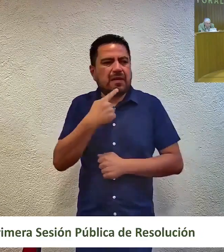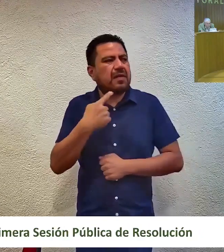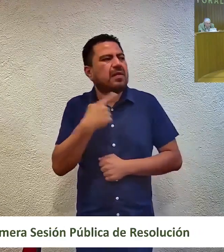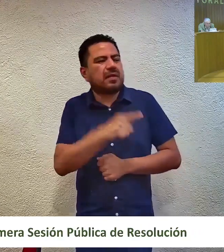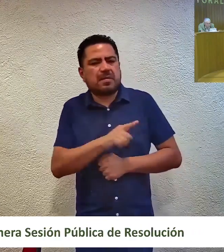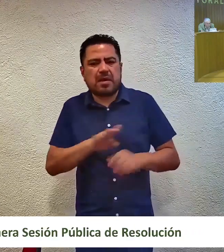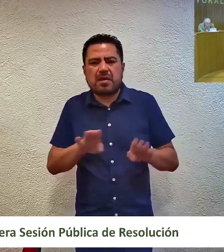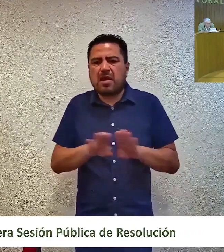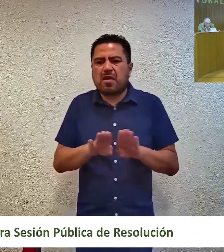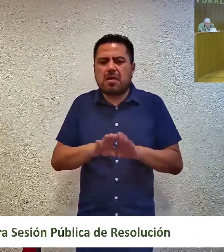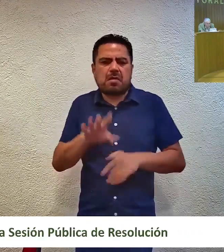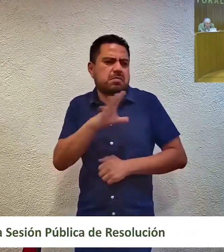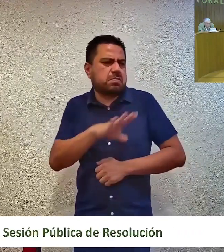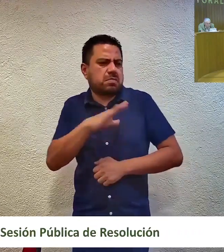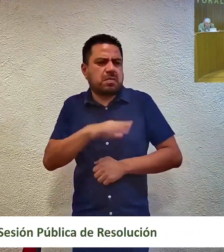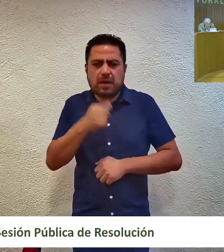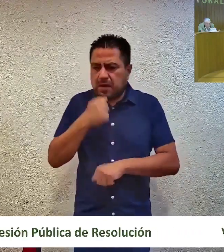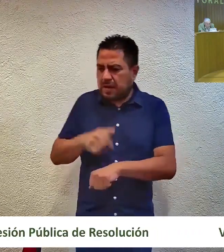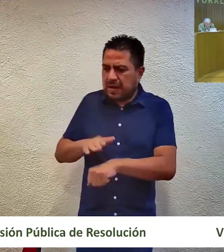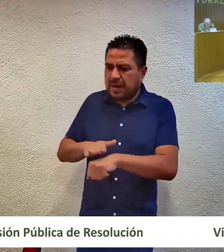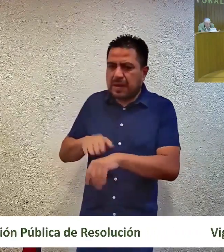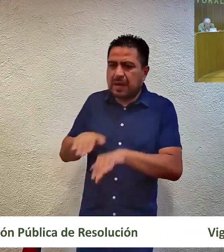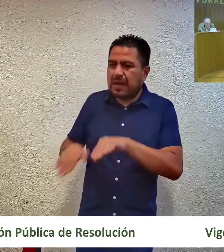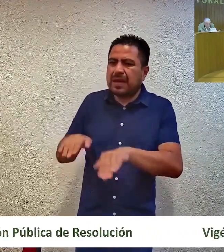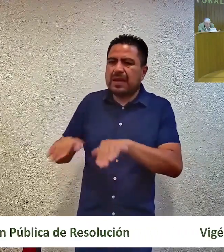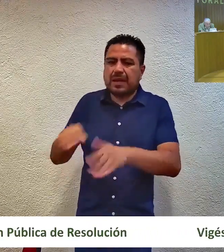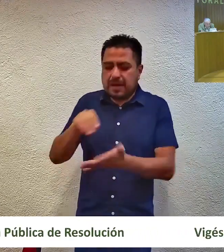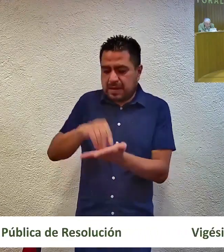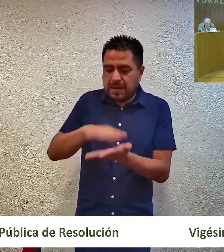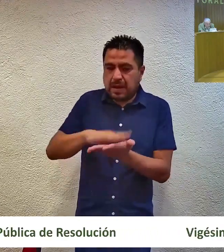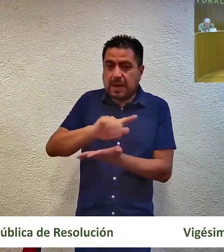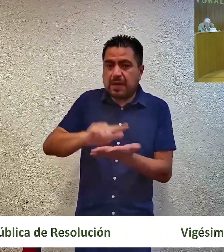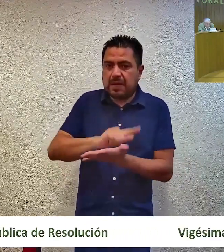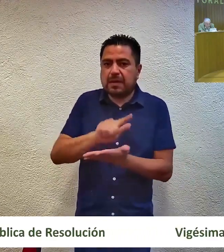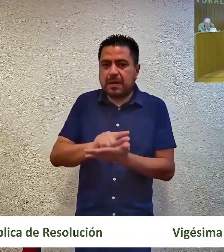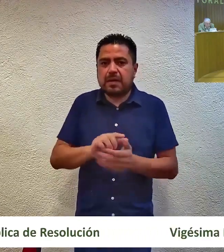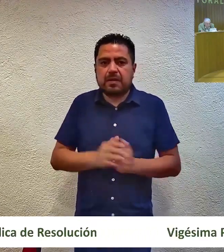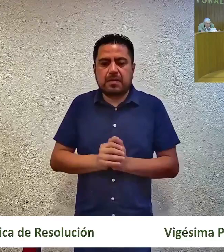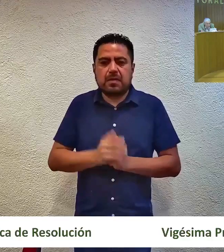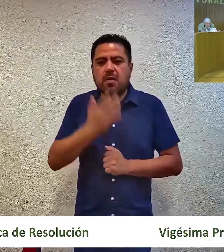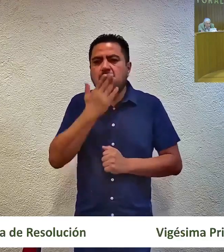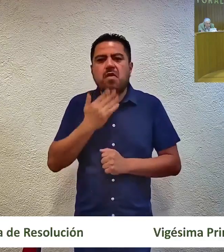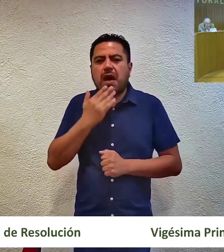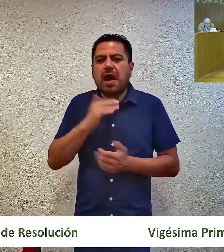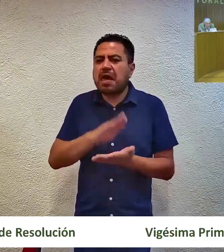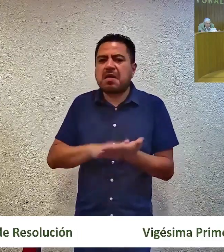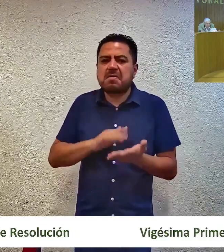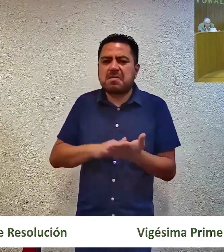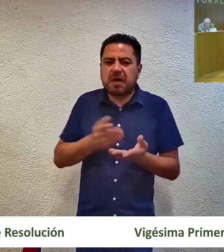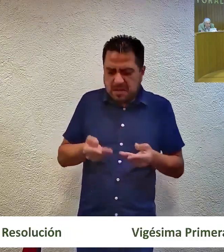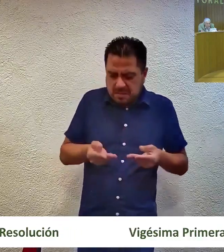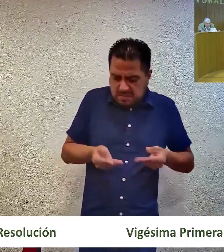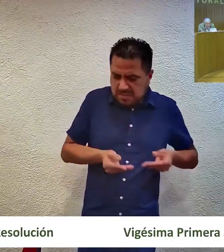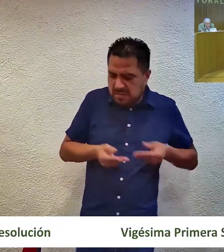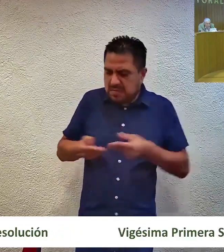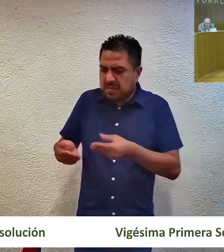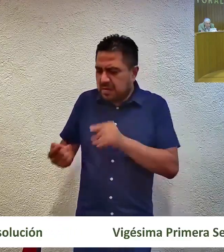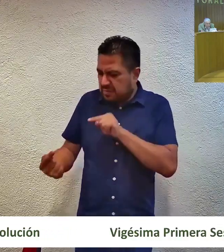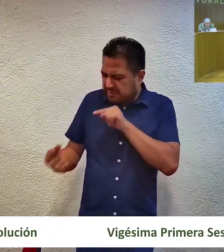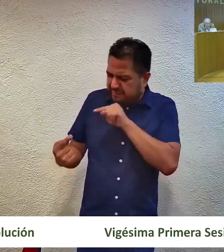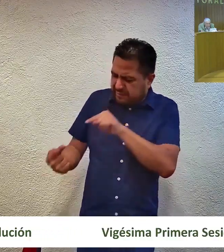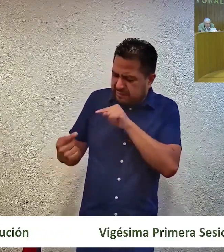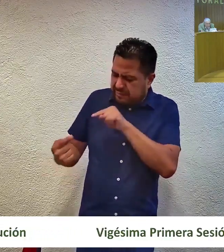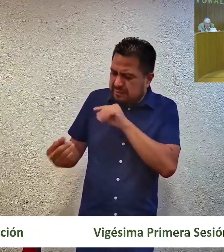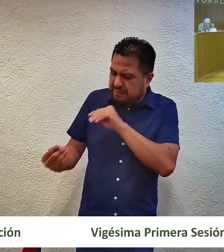en la supuesta omisión de convocarlos en los plazos establecidos en la ley y no haberles hecho llegar la documentación que habría de discutirse, analizarse